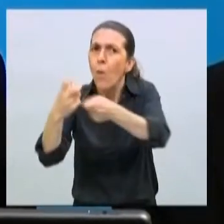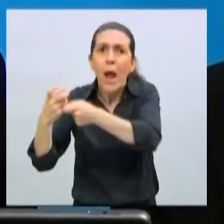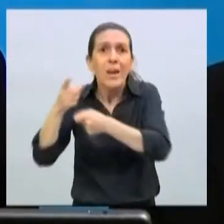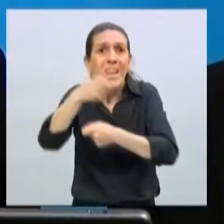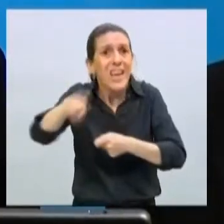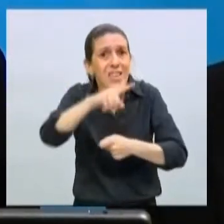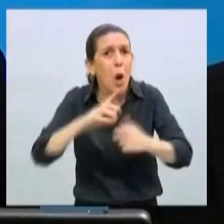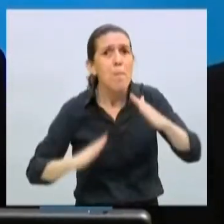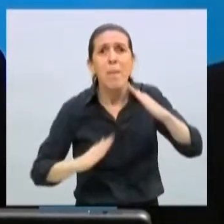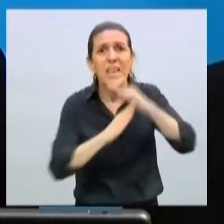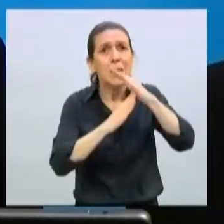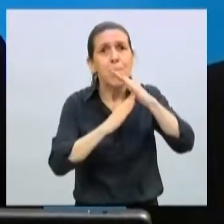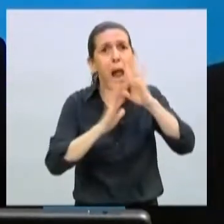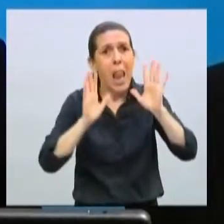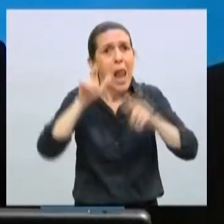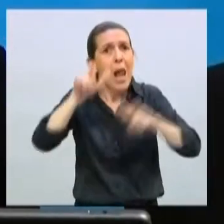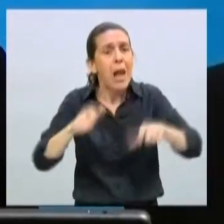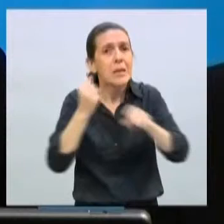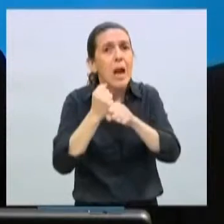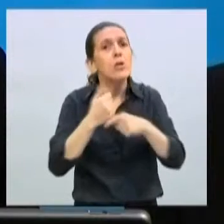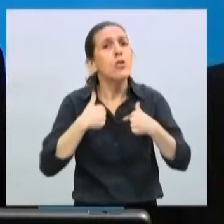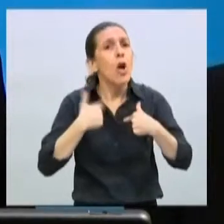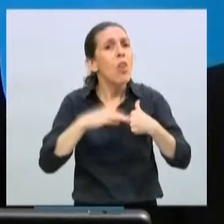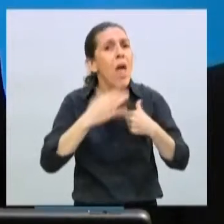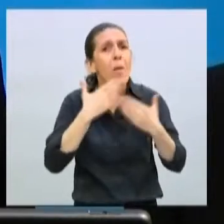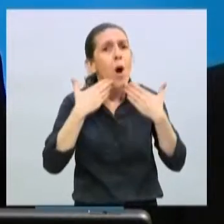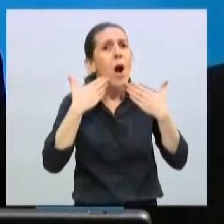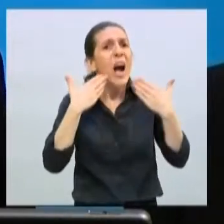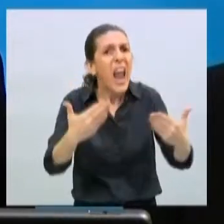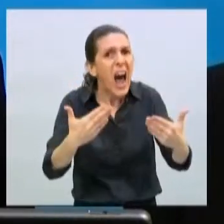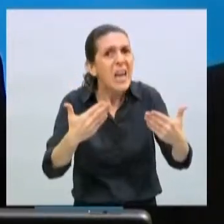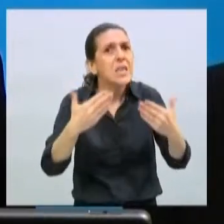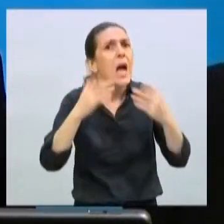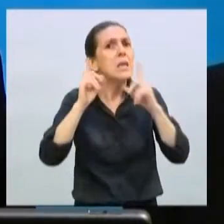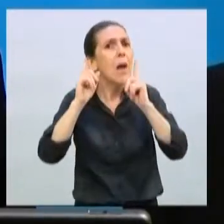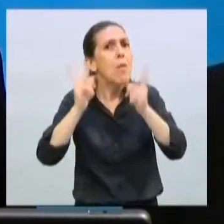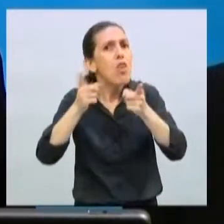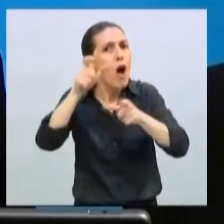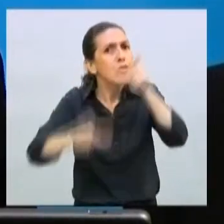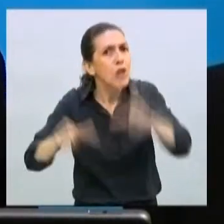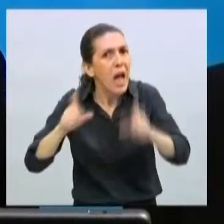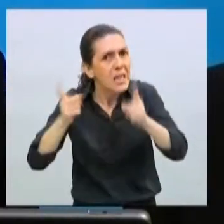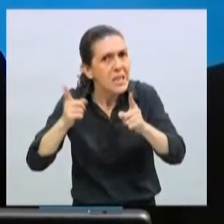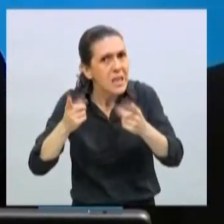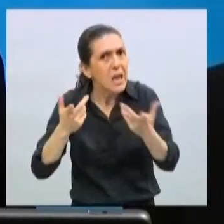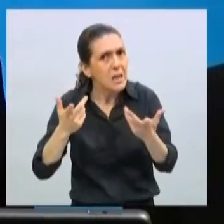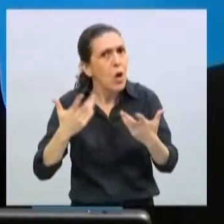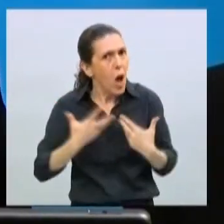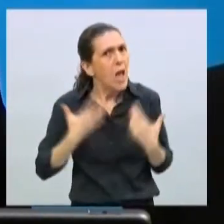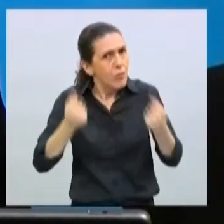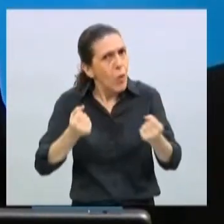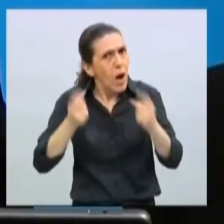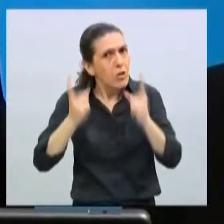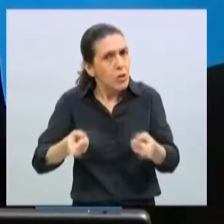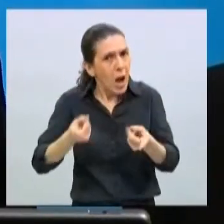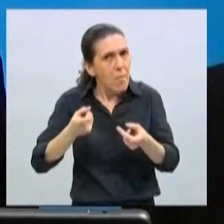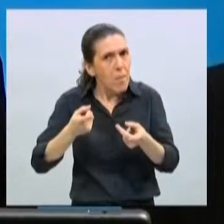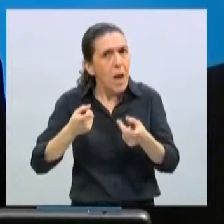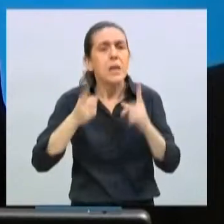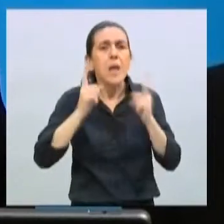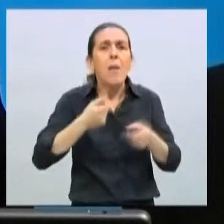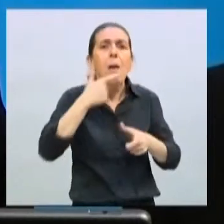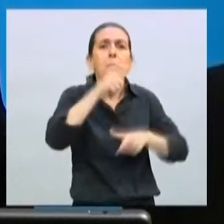momento. La verdad es que tenía que agradecerle a muchos, tenía que agradecerle a los docentes, el mucho esfuerzo que están haciendo, a